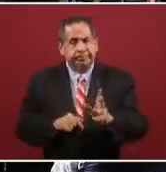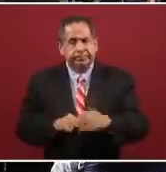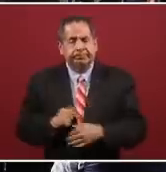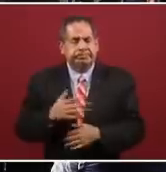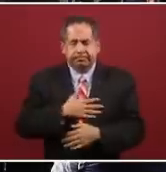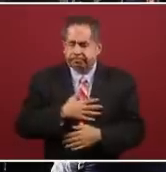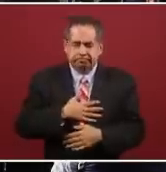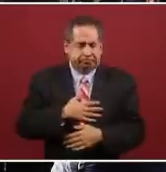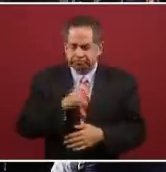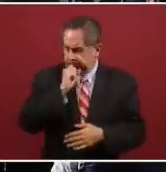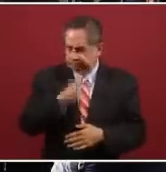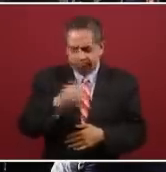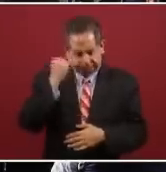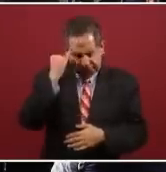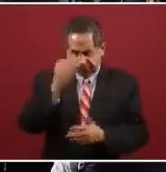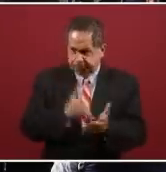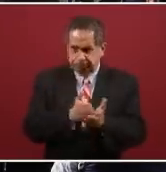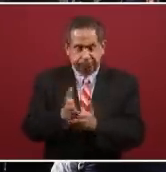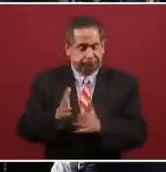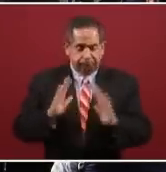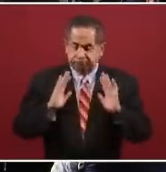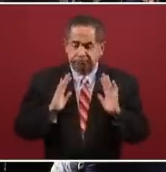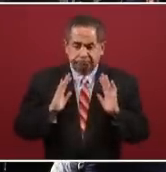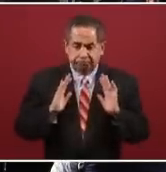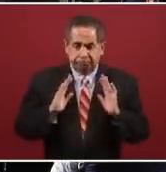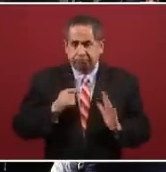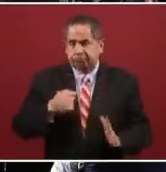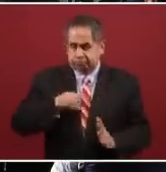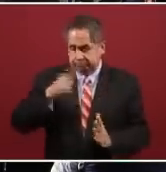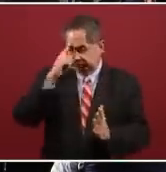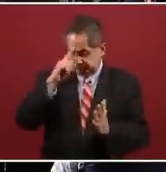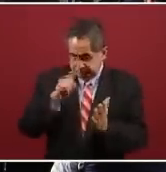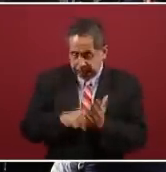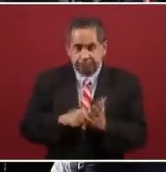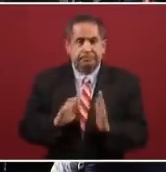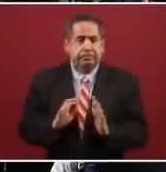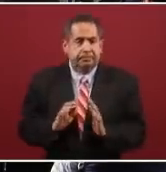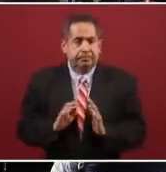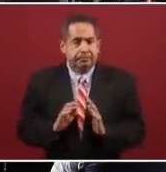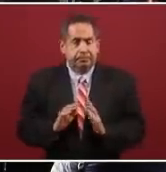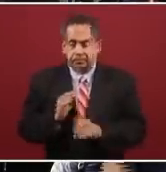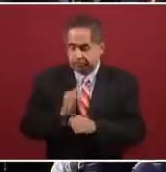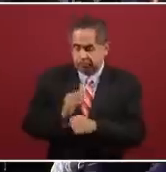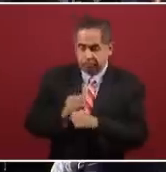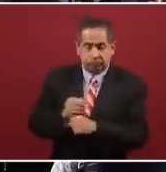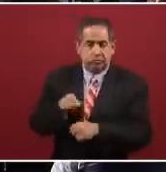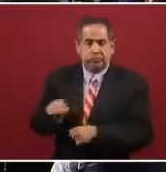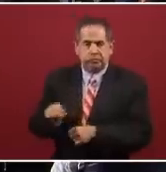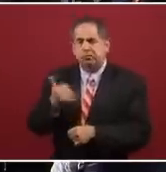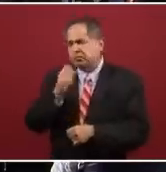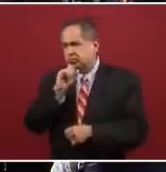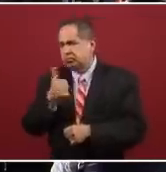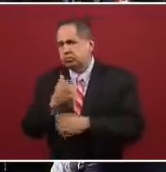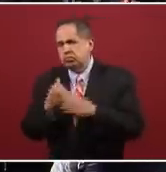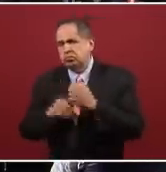mantengo mi postura. Creo que en este caso, como en otros,